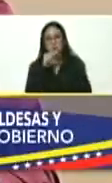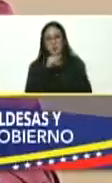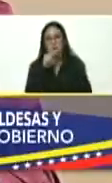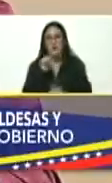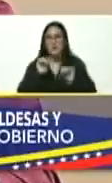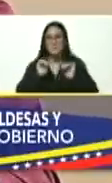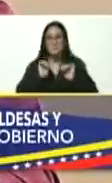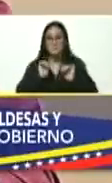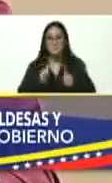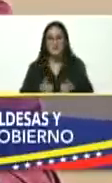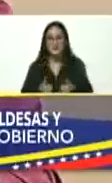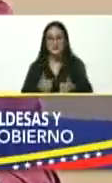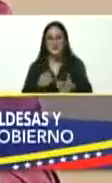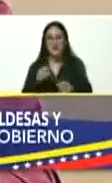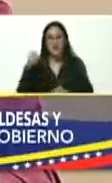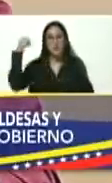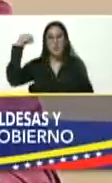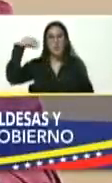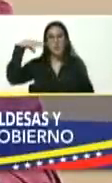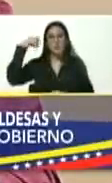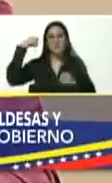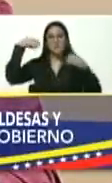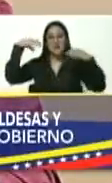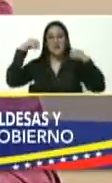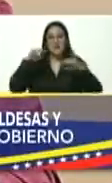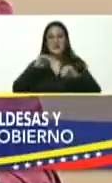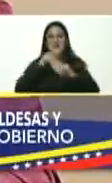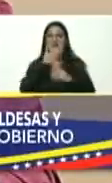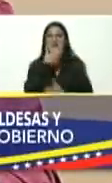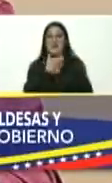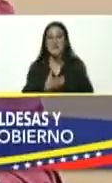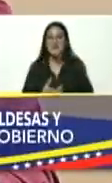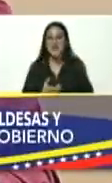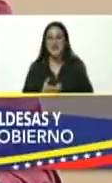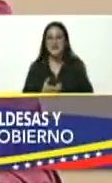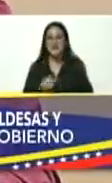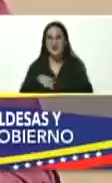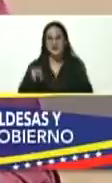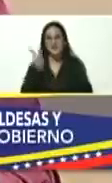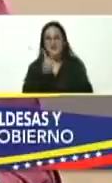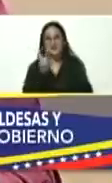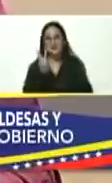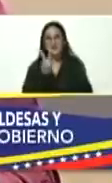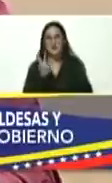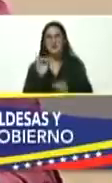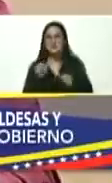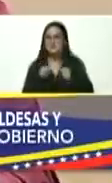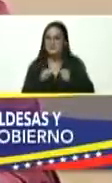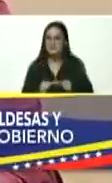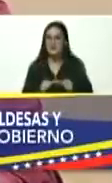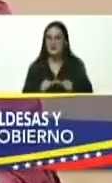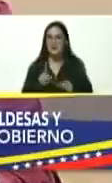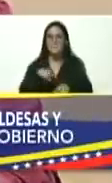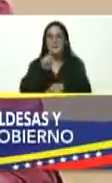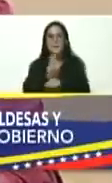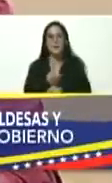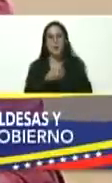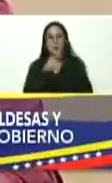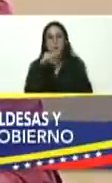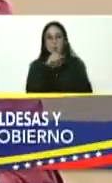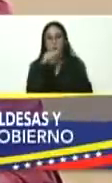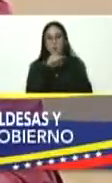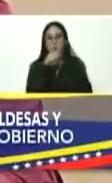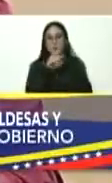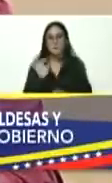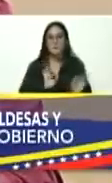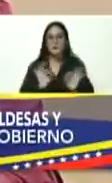arrancamos con las luces y con la navidad en venezuela y eso se mantiene primero octubre pues vamos a